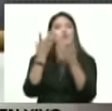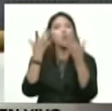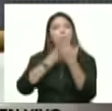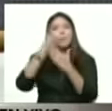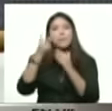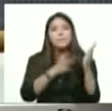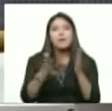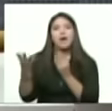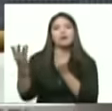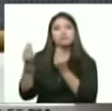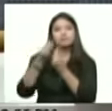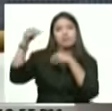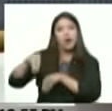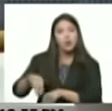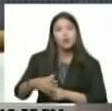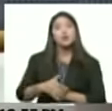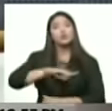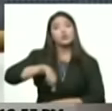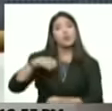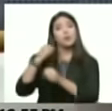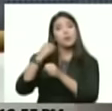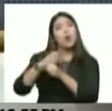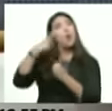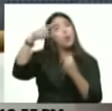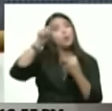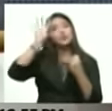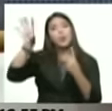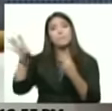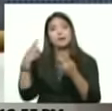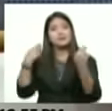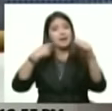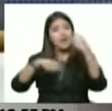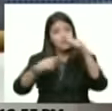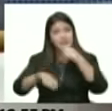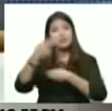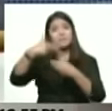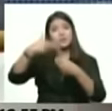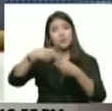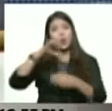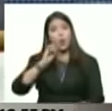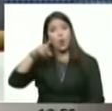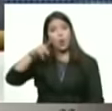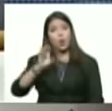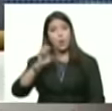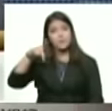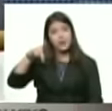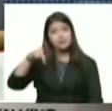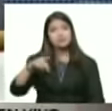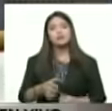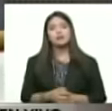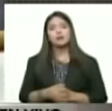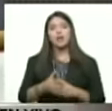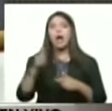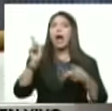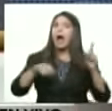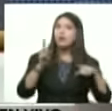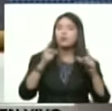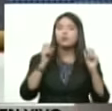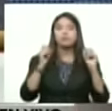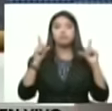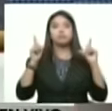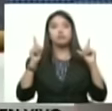plan común. Estamos trabajando con los países exportadores de la OPEP, ¿no?, que están despertando, algunos de ellos